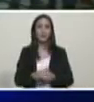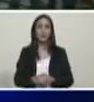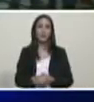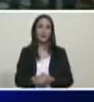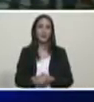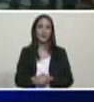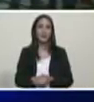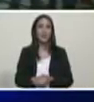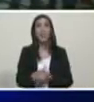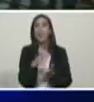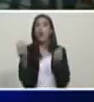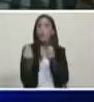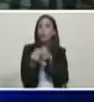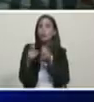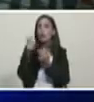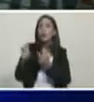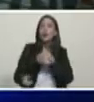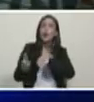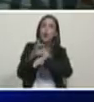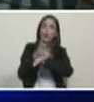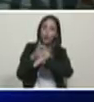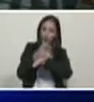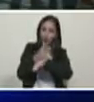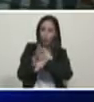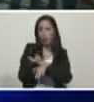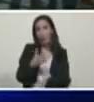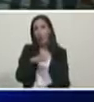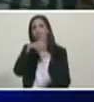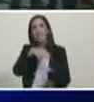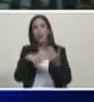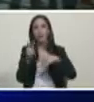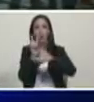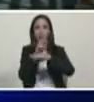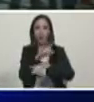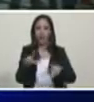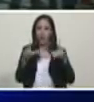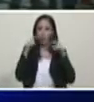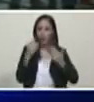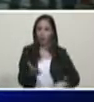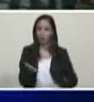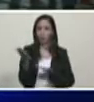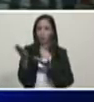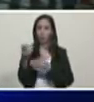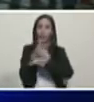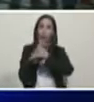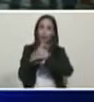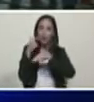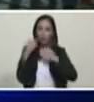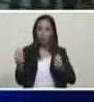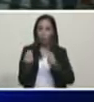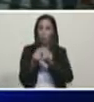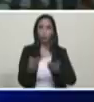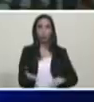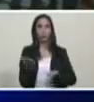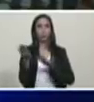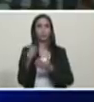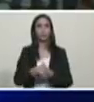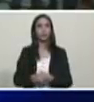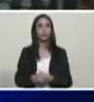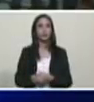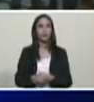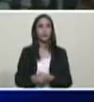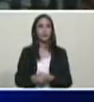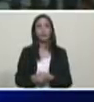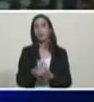junto al gobernador del Estado Vargas, nuestro compañero García Carneiro, general en jefe,